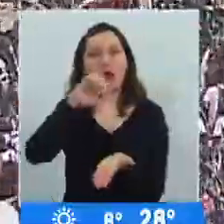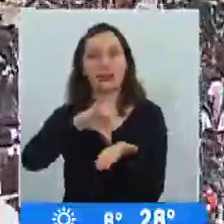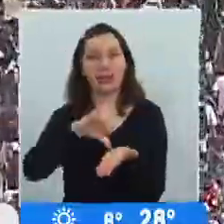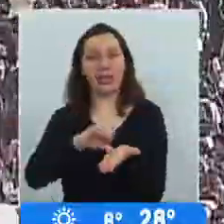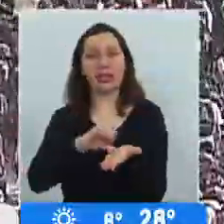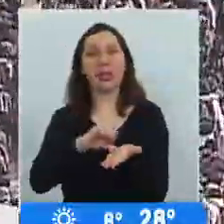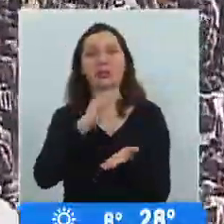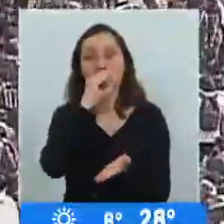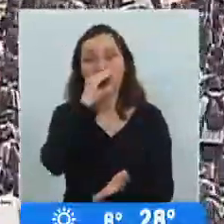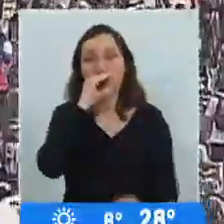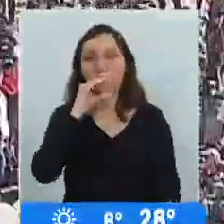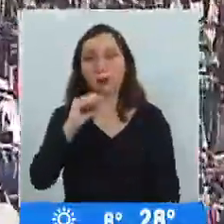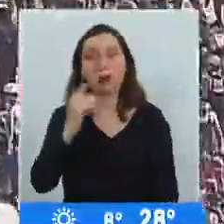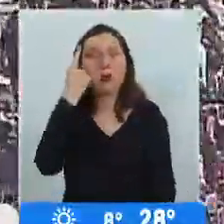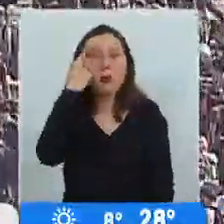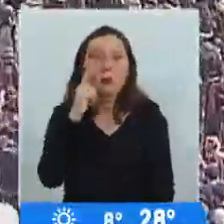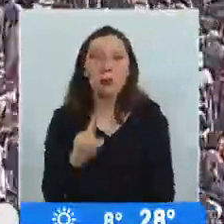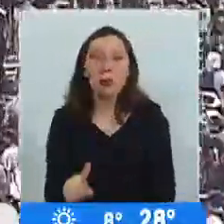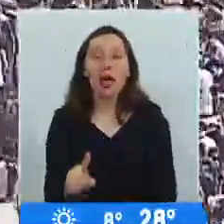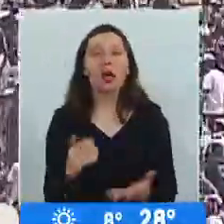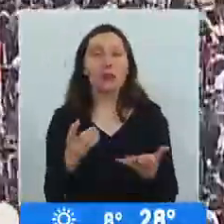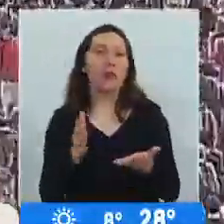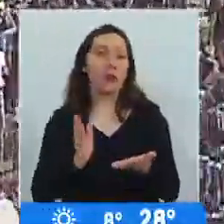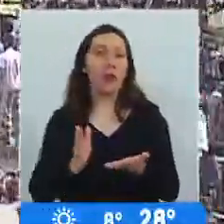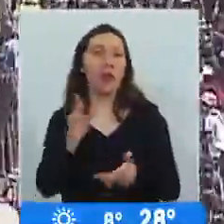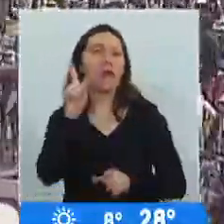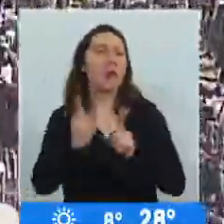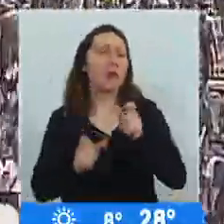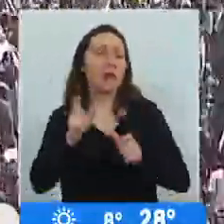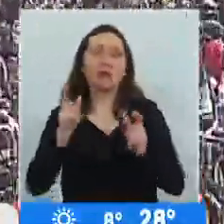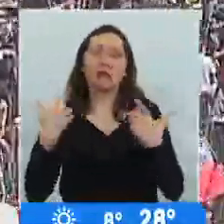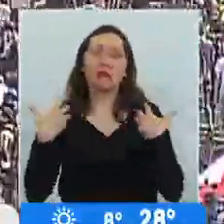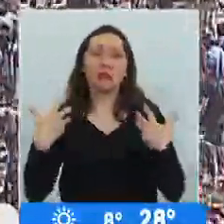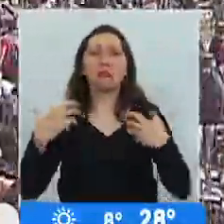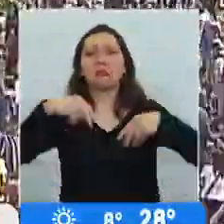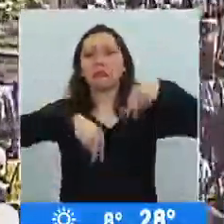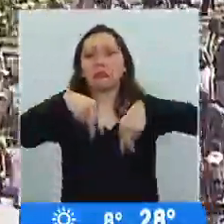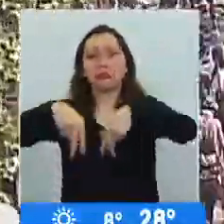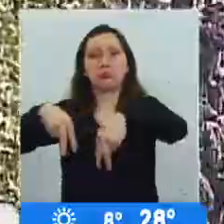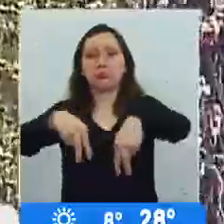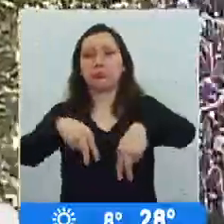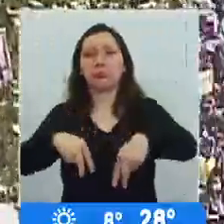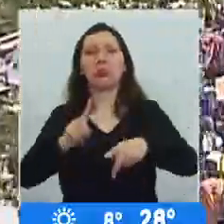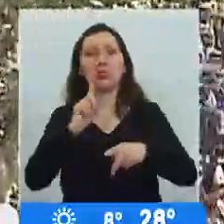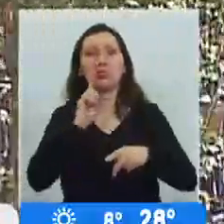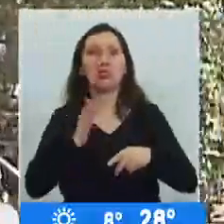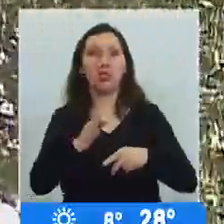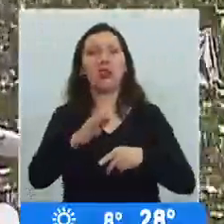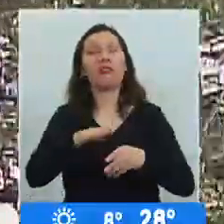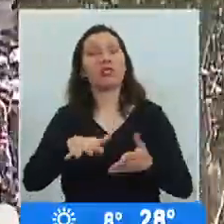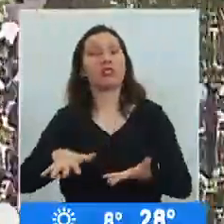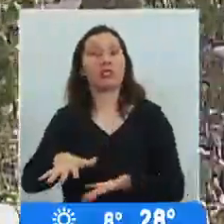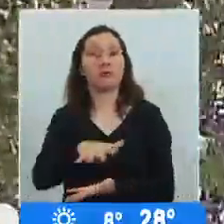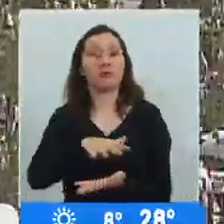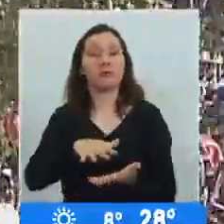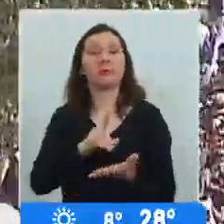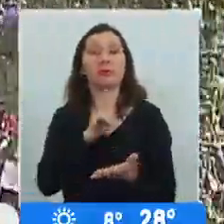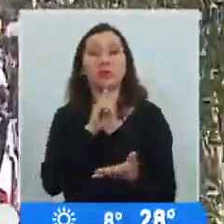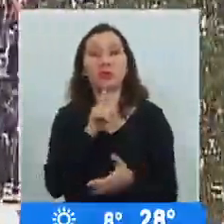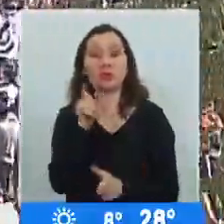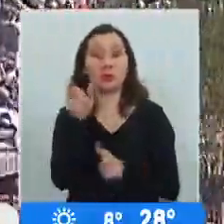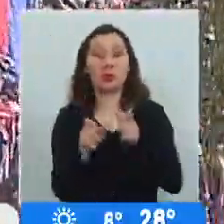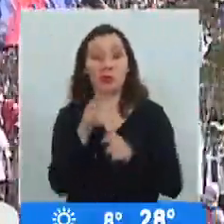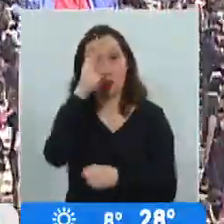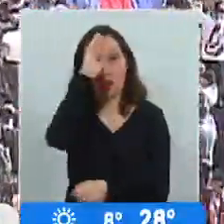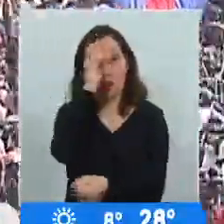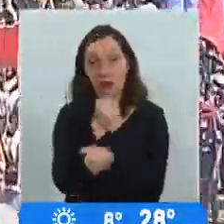centro de Concepción. Sin embargo, claro, se mantienen ahí y sigue dándose esta situación entre el personal